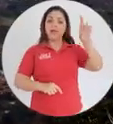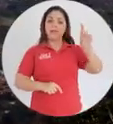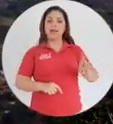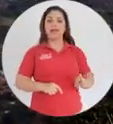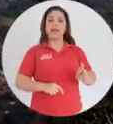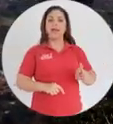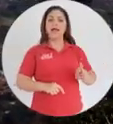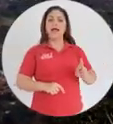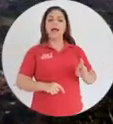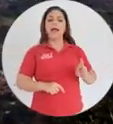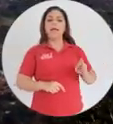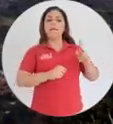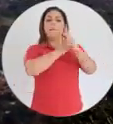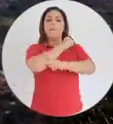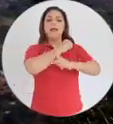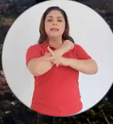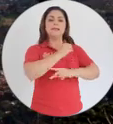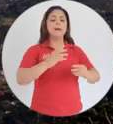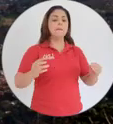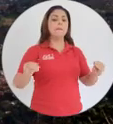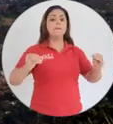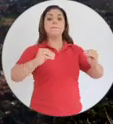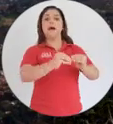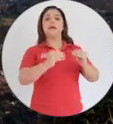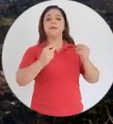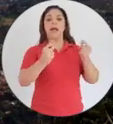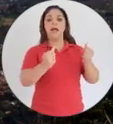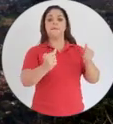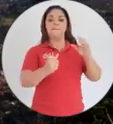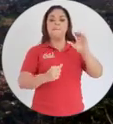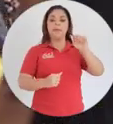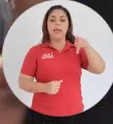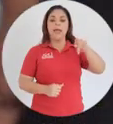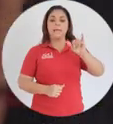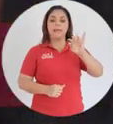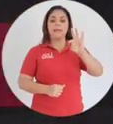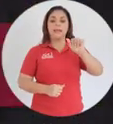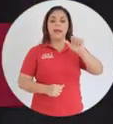Costa Rica, que es el país más capitalista de la región. Exactamente.